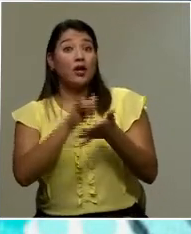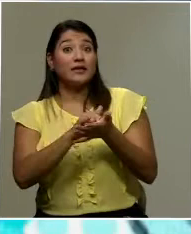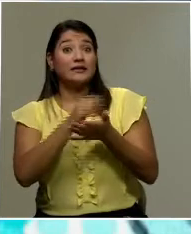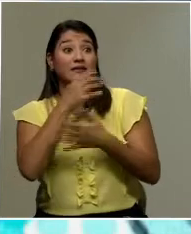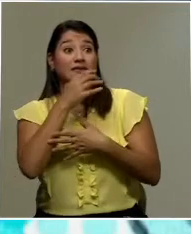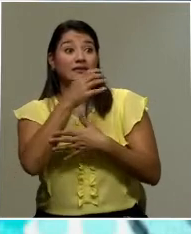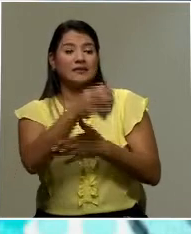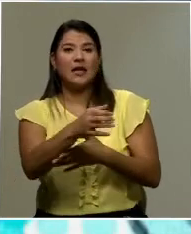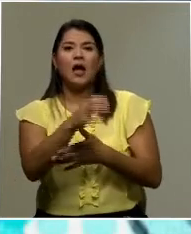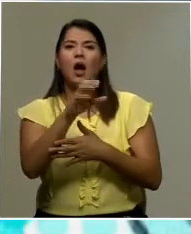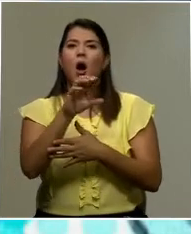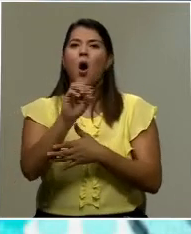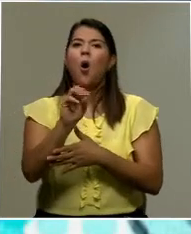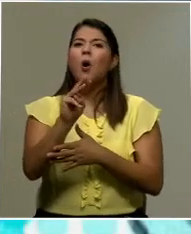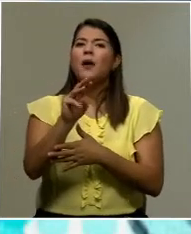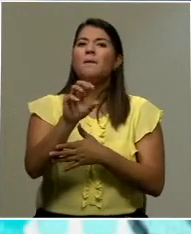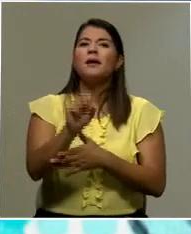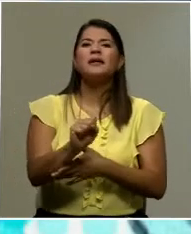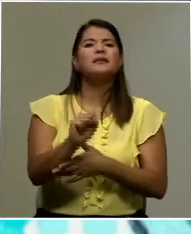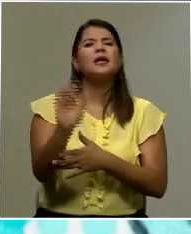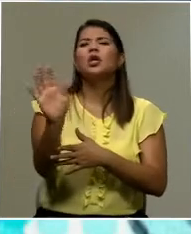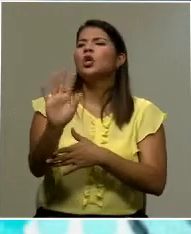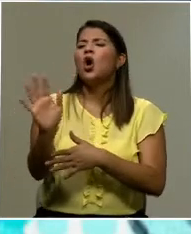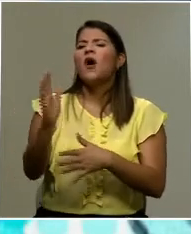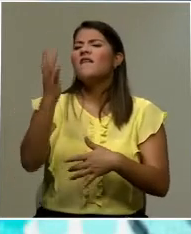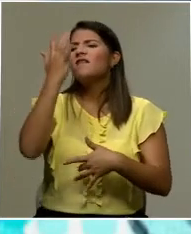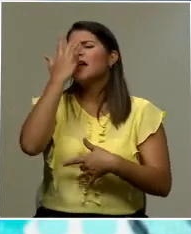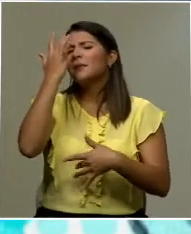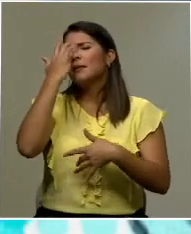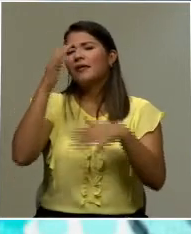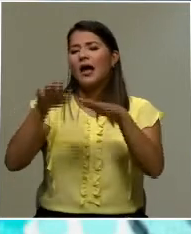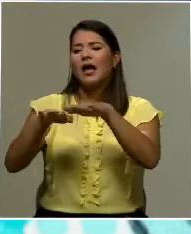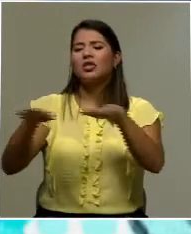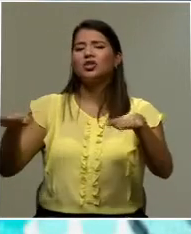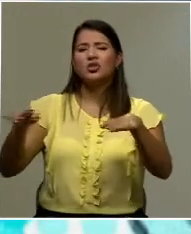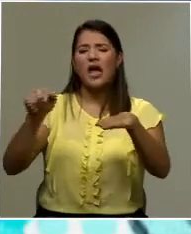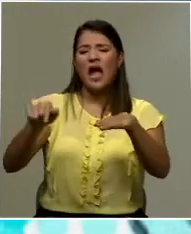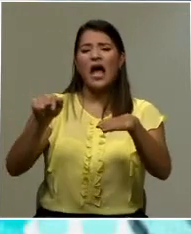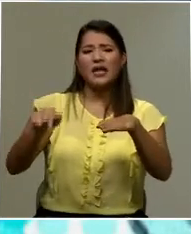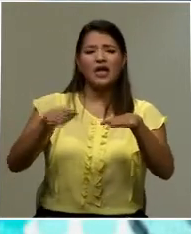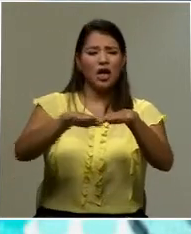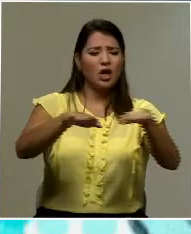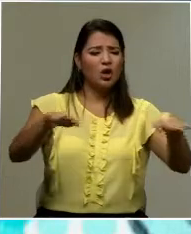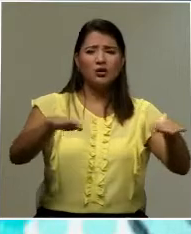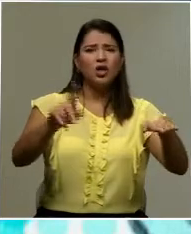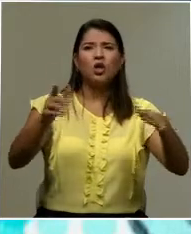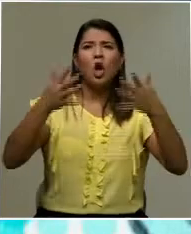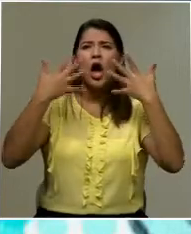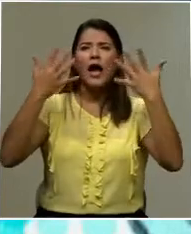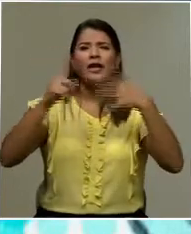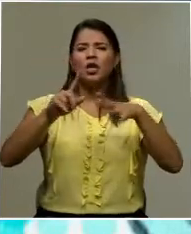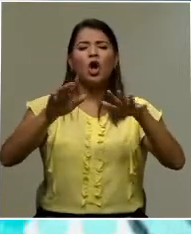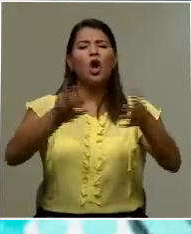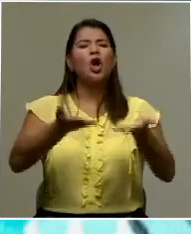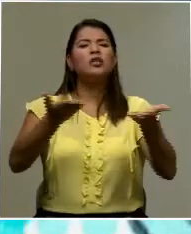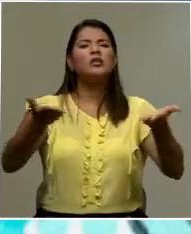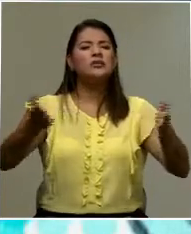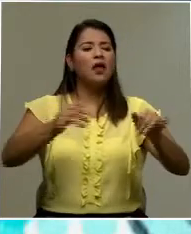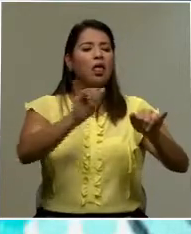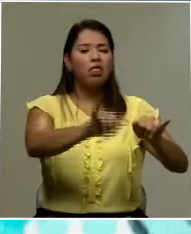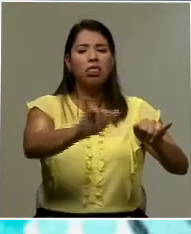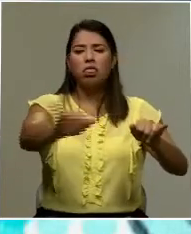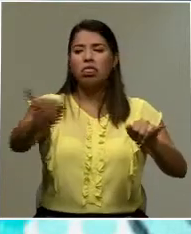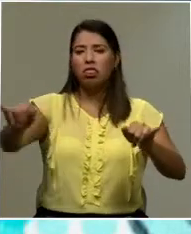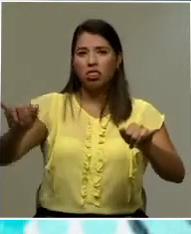OMS de que el tema eran las superficies, el contagio era por superficies y no por el aire. Estuvimos muchos meses